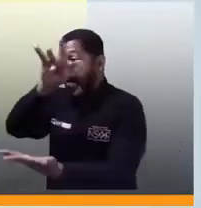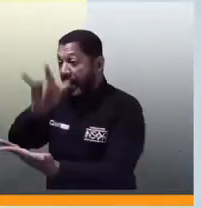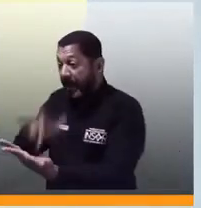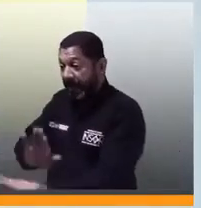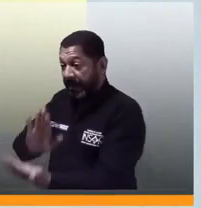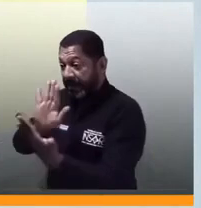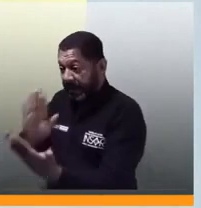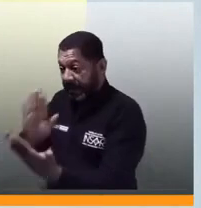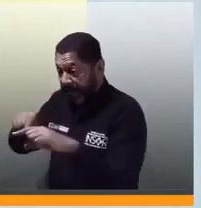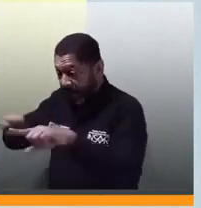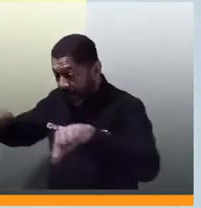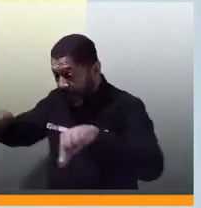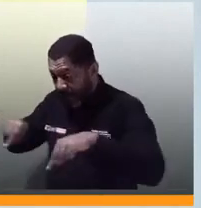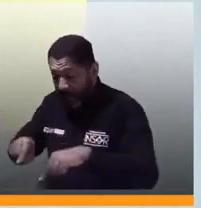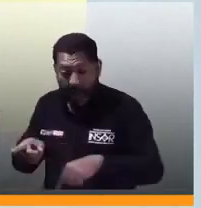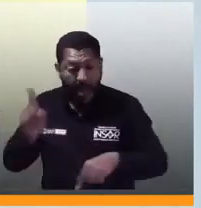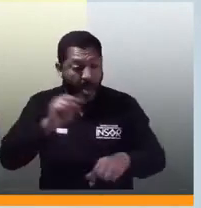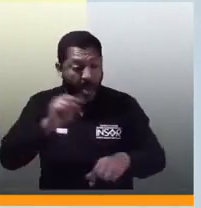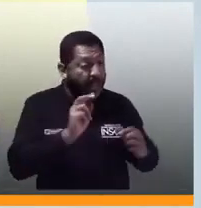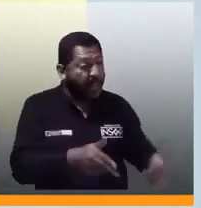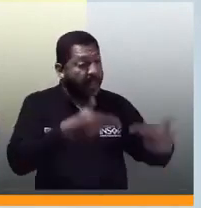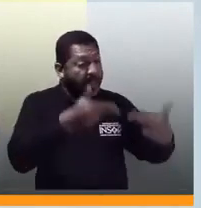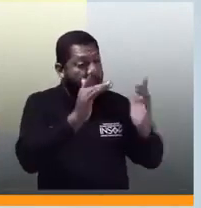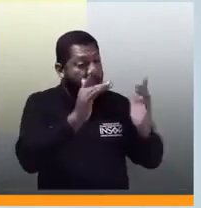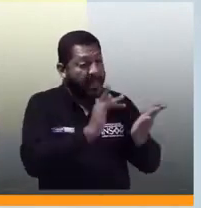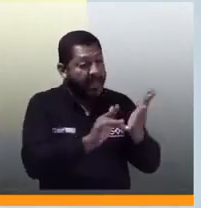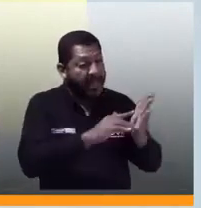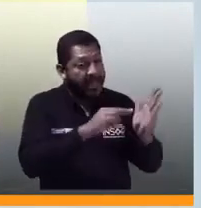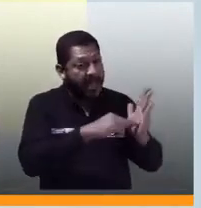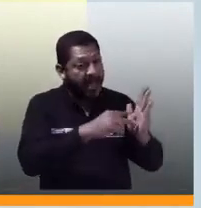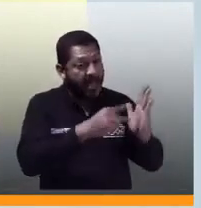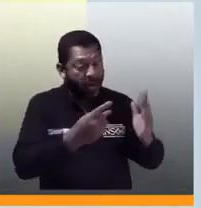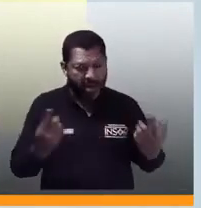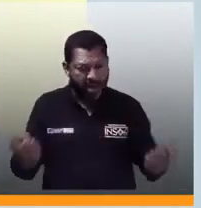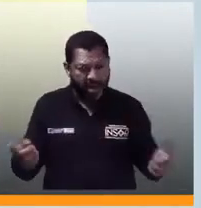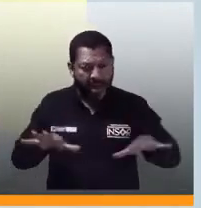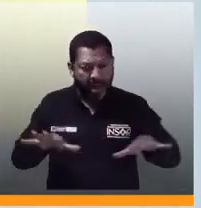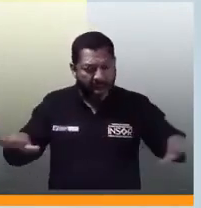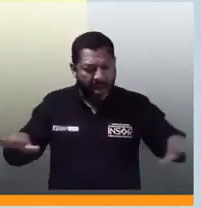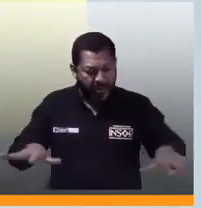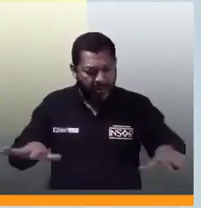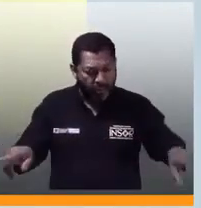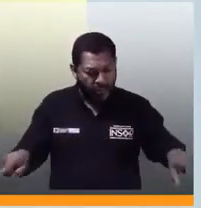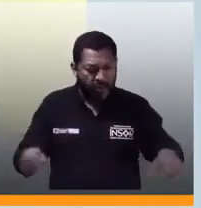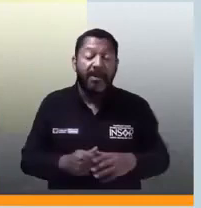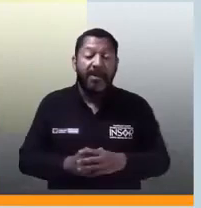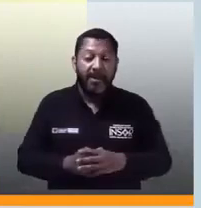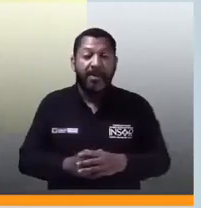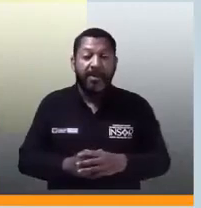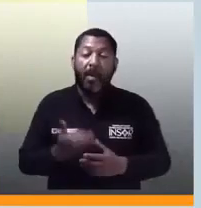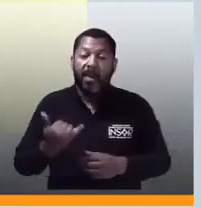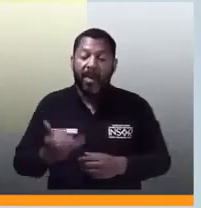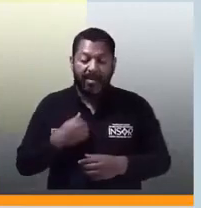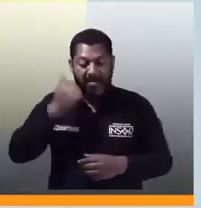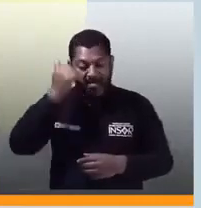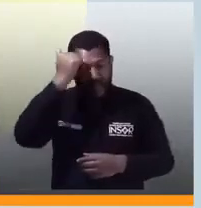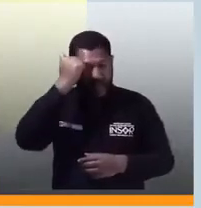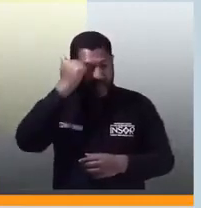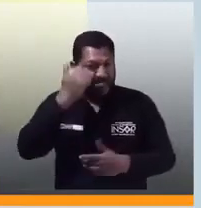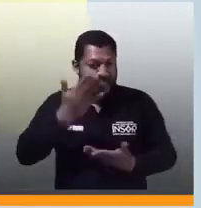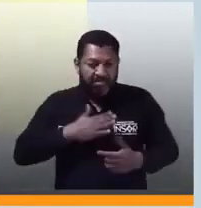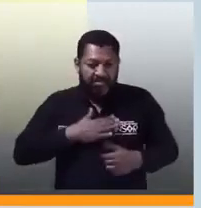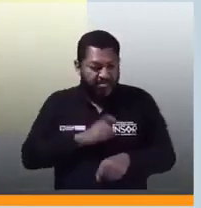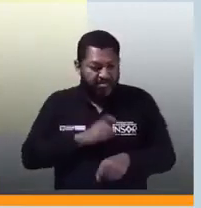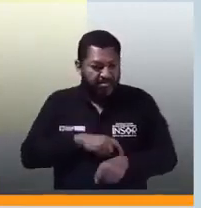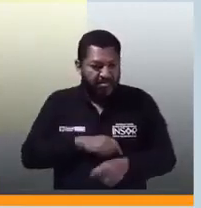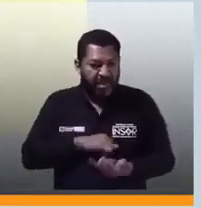la parte asistida por la tecnología, en la que el profesor, en el momento en el que estudiante tiene su tiempo independiente,